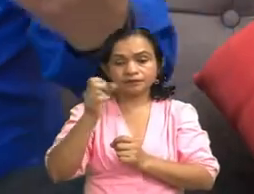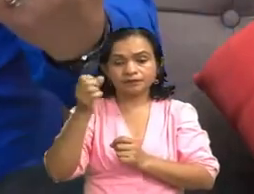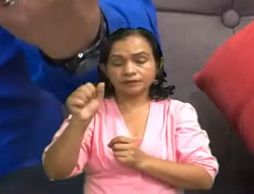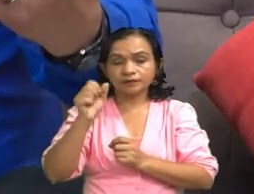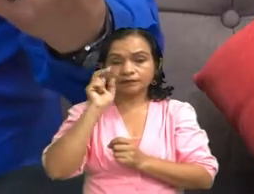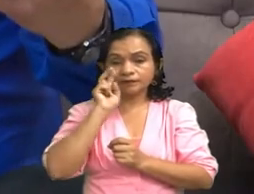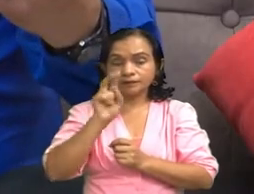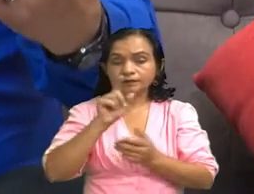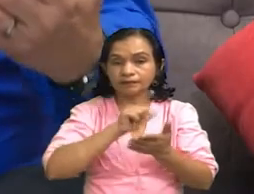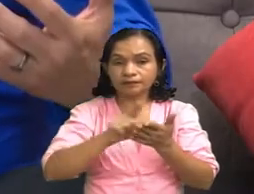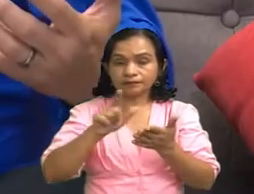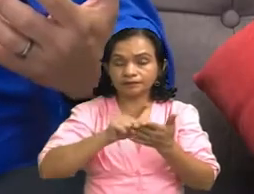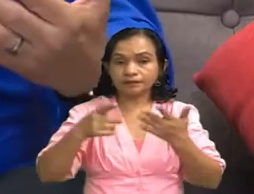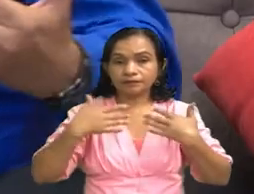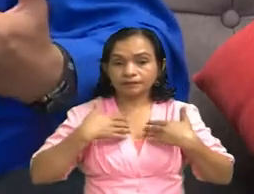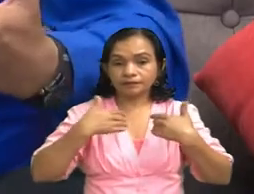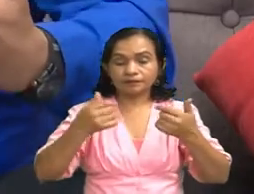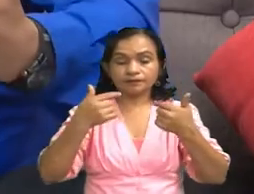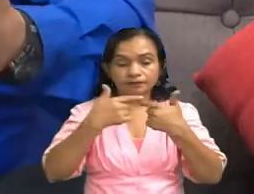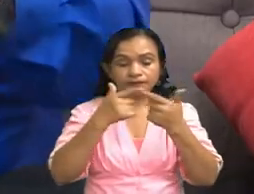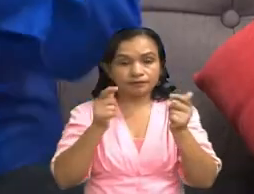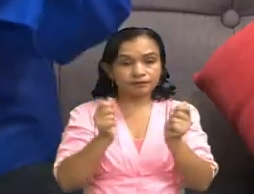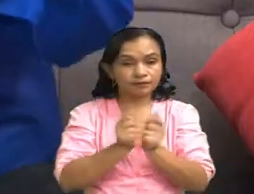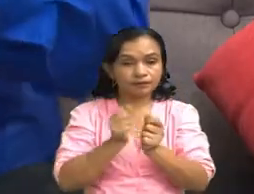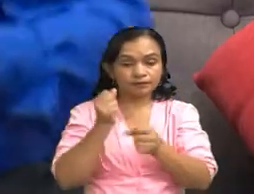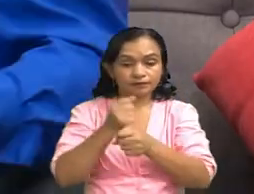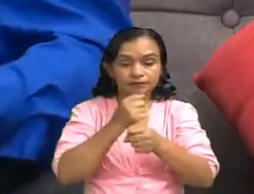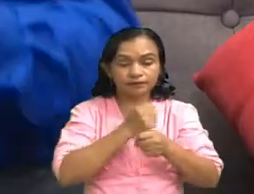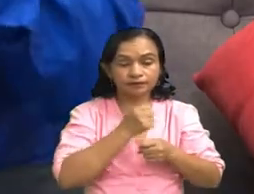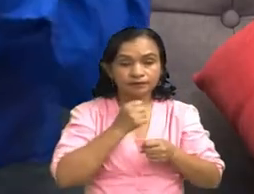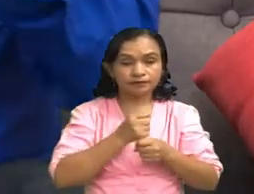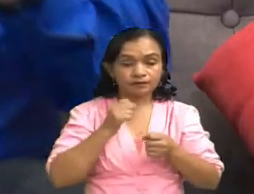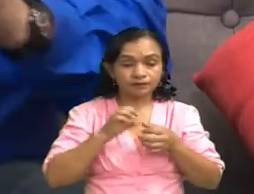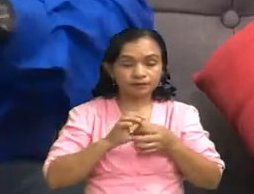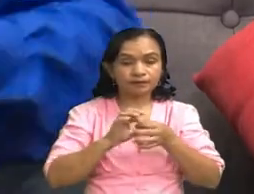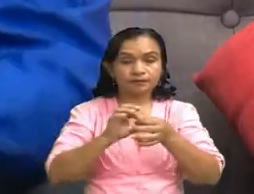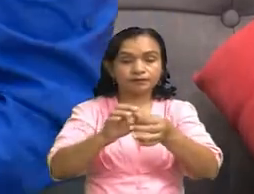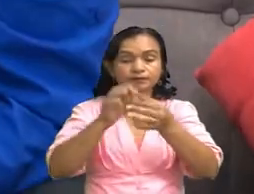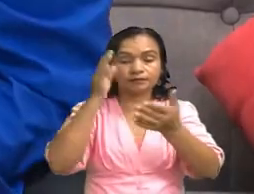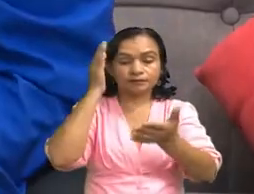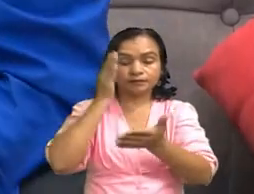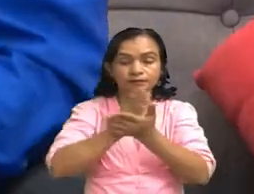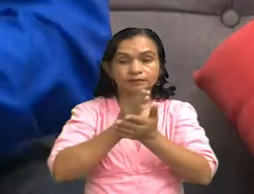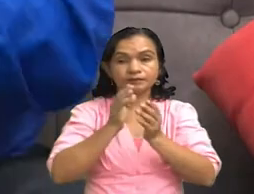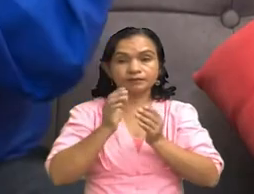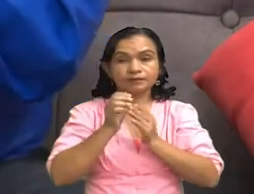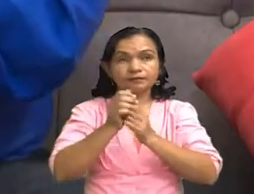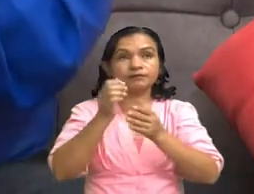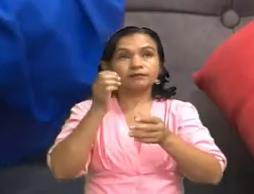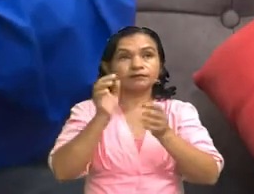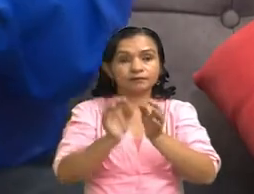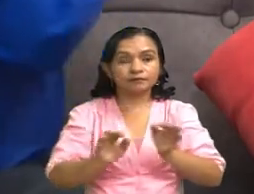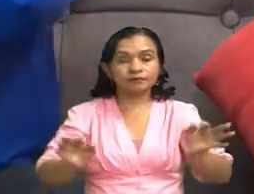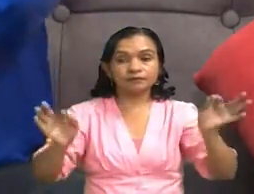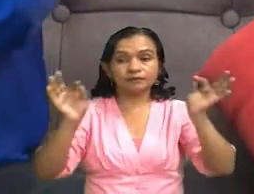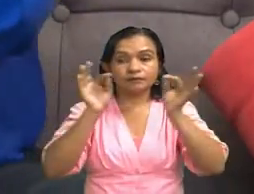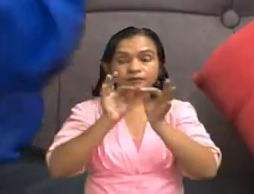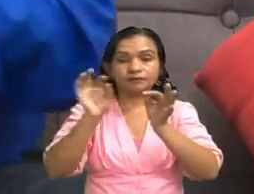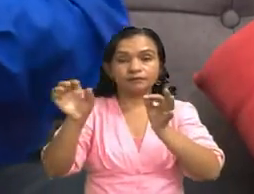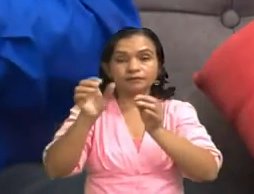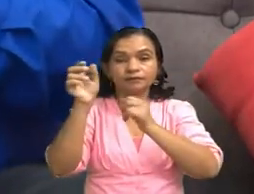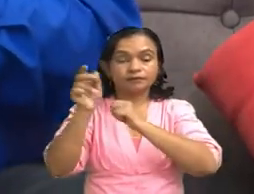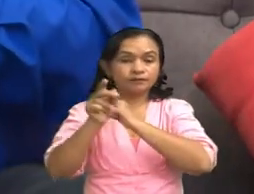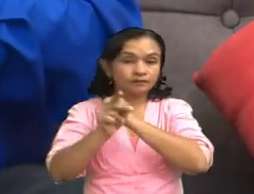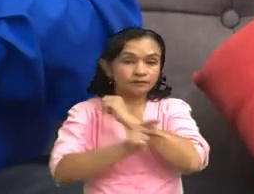somos un conjunto trabajando. Claro, en una sola dirección con un solo mandato. que eso es lo interesante, porque vos te vas a otros